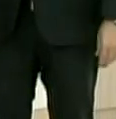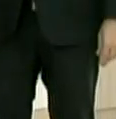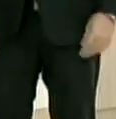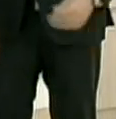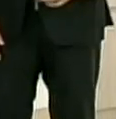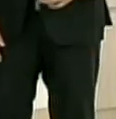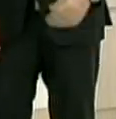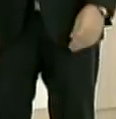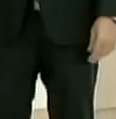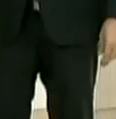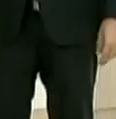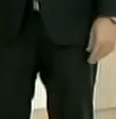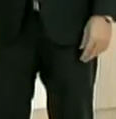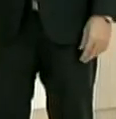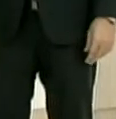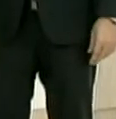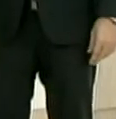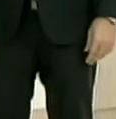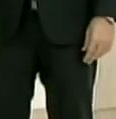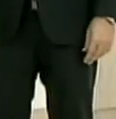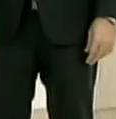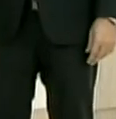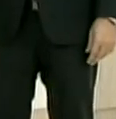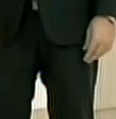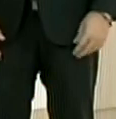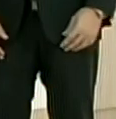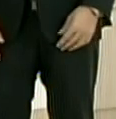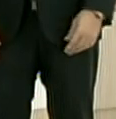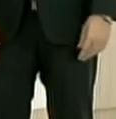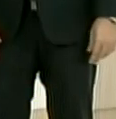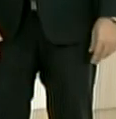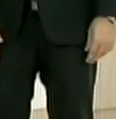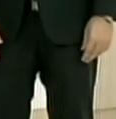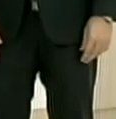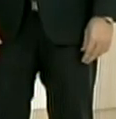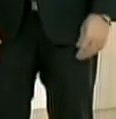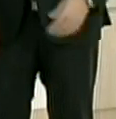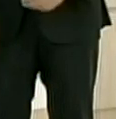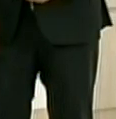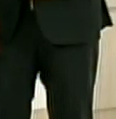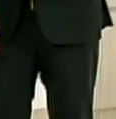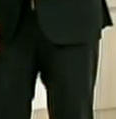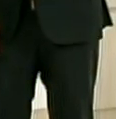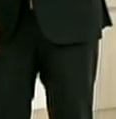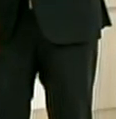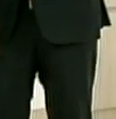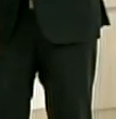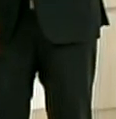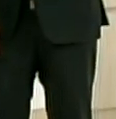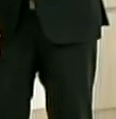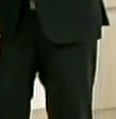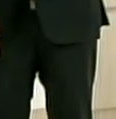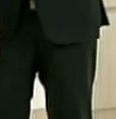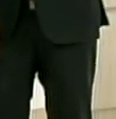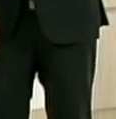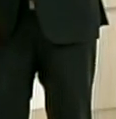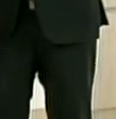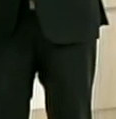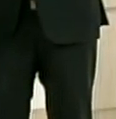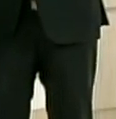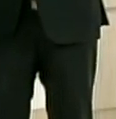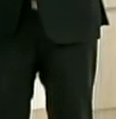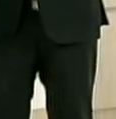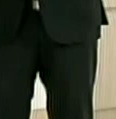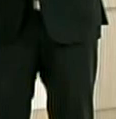en curso, completo. Por el orden, Venezuela gasta anualmente no menos de 4.000 millones de